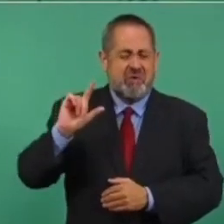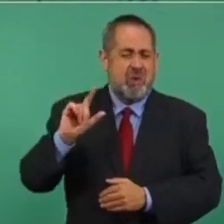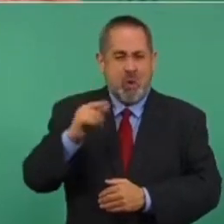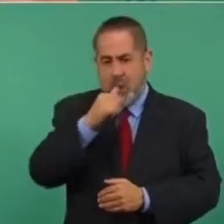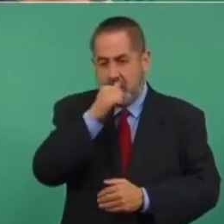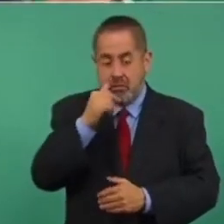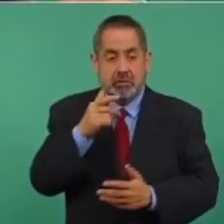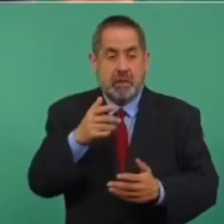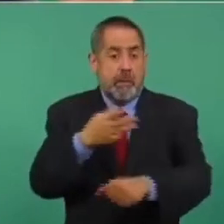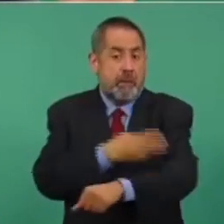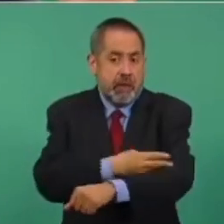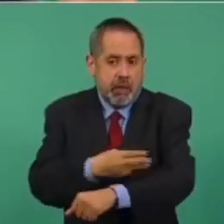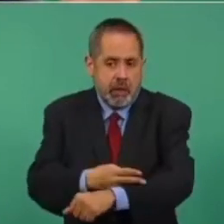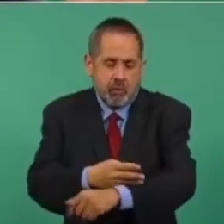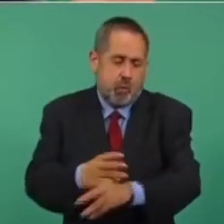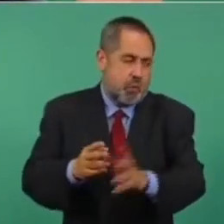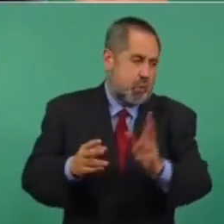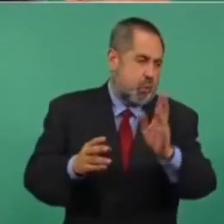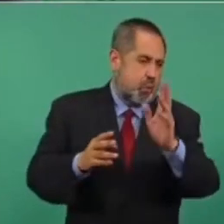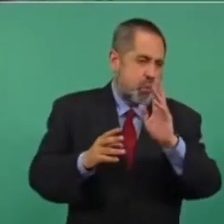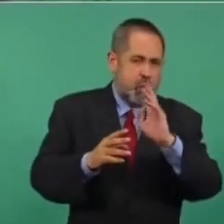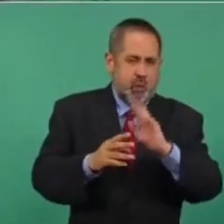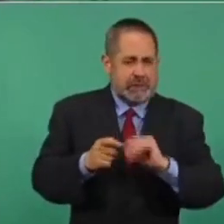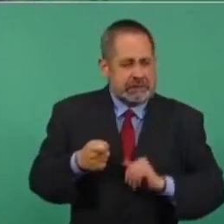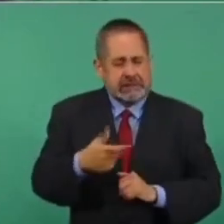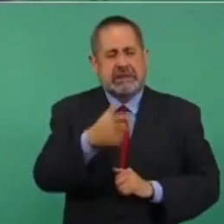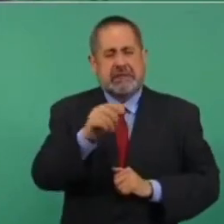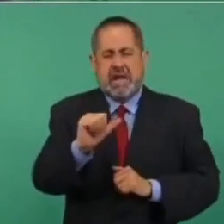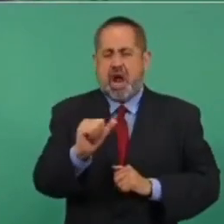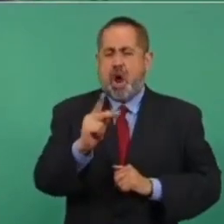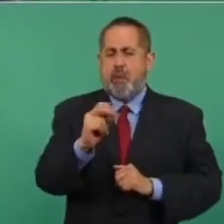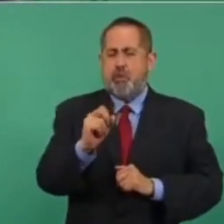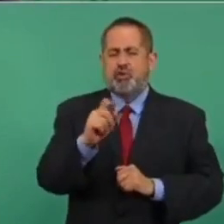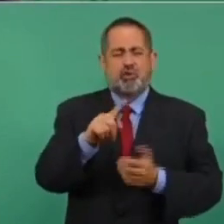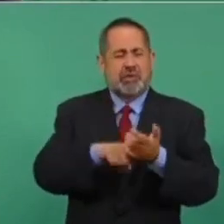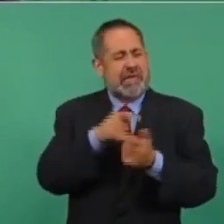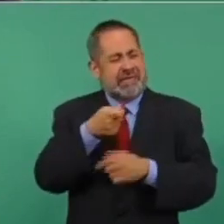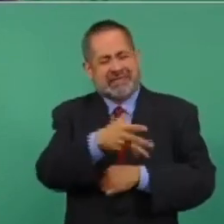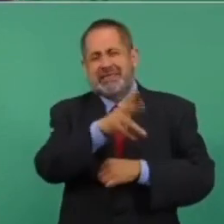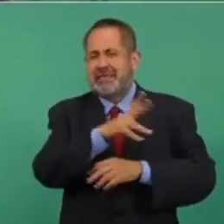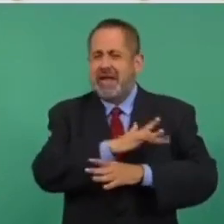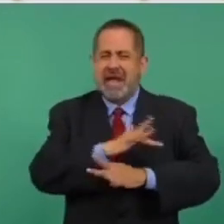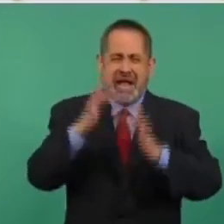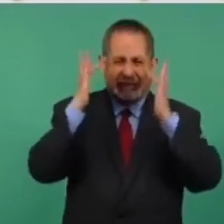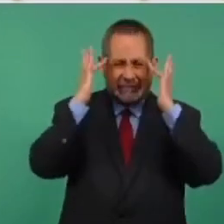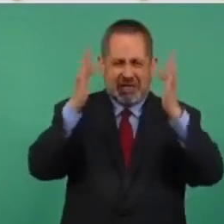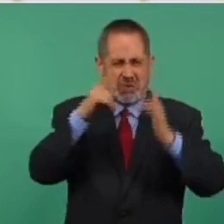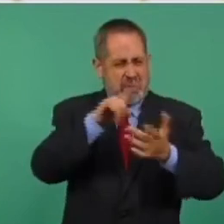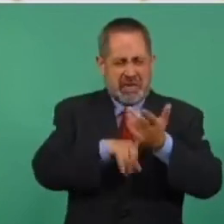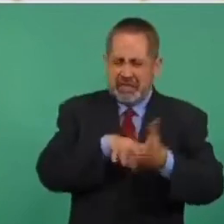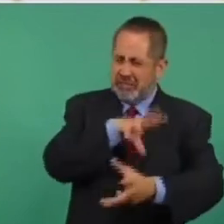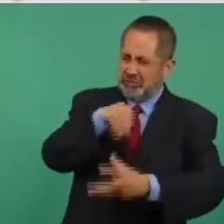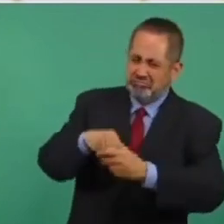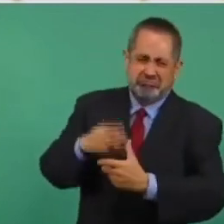Y Madero, pues, apóstol de la democracia, un santo cívico,